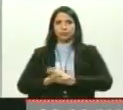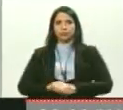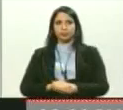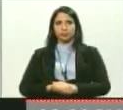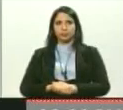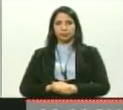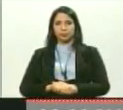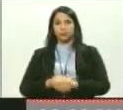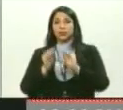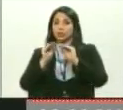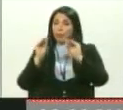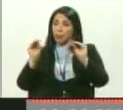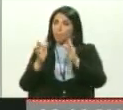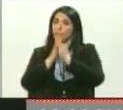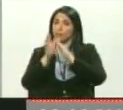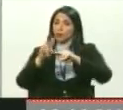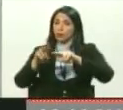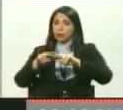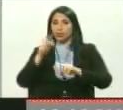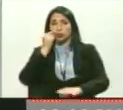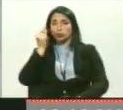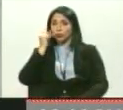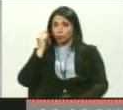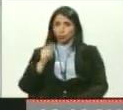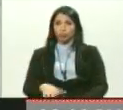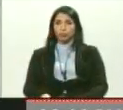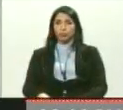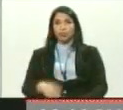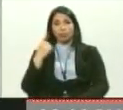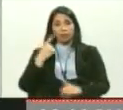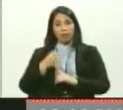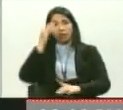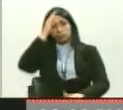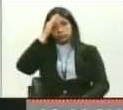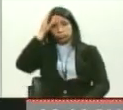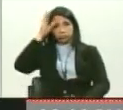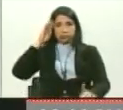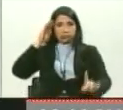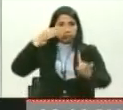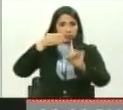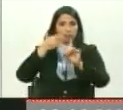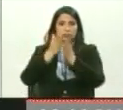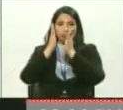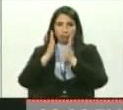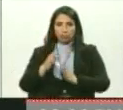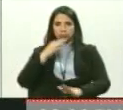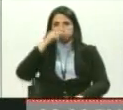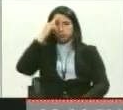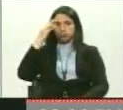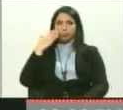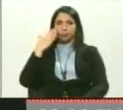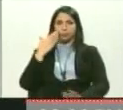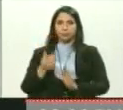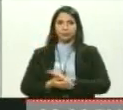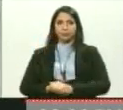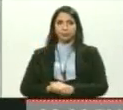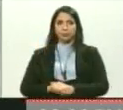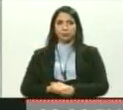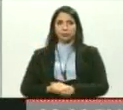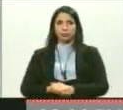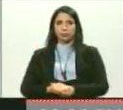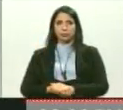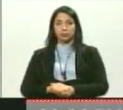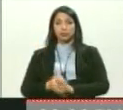Yo le hago un llamado a esos niños y niñas que se concentren en el estudio. A los padres, madres,